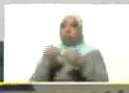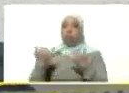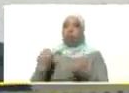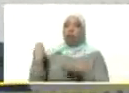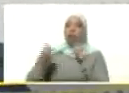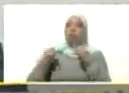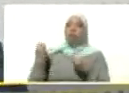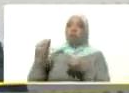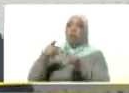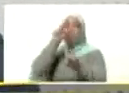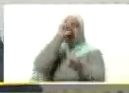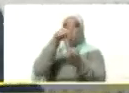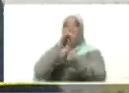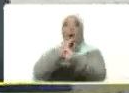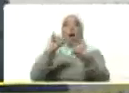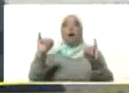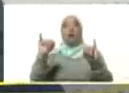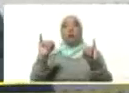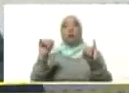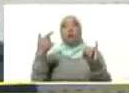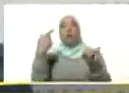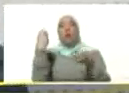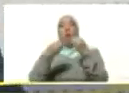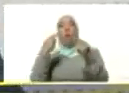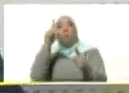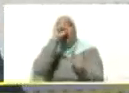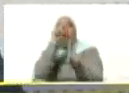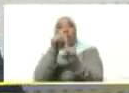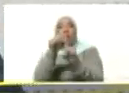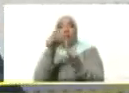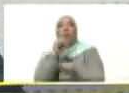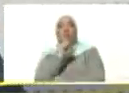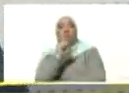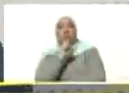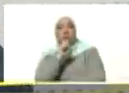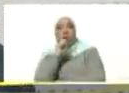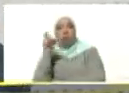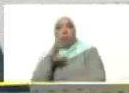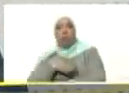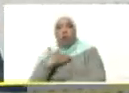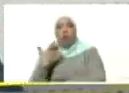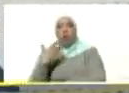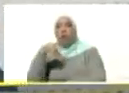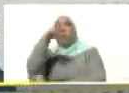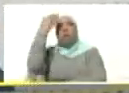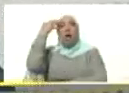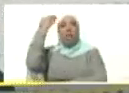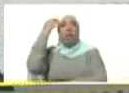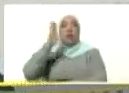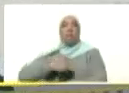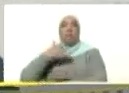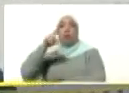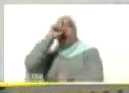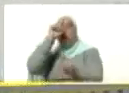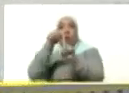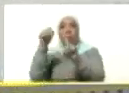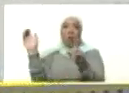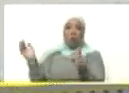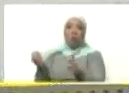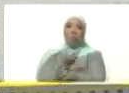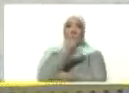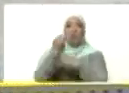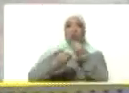trata de lograr el amo. In any event, en cualquier caso, solidarity makes the weaker much